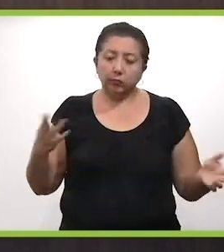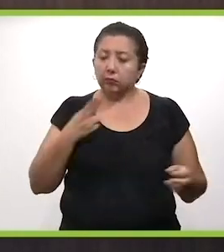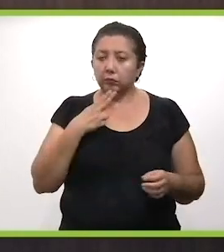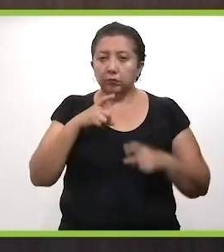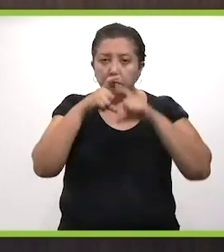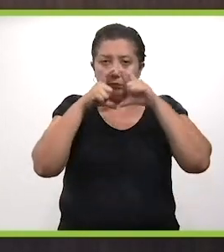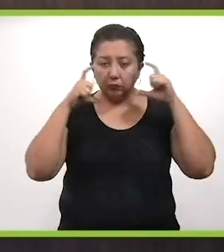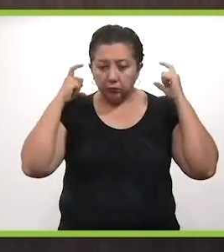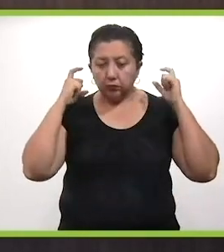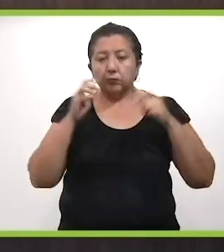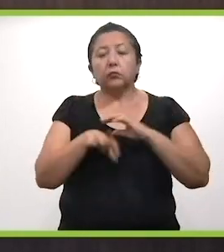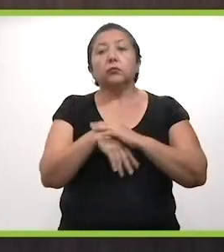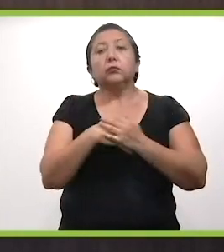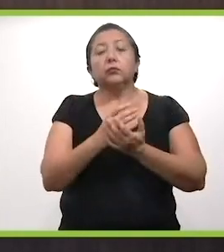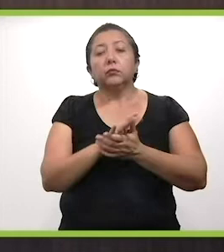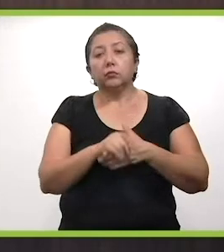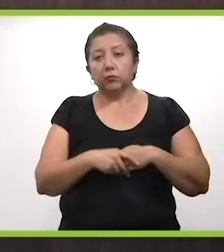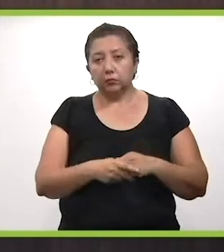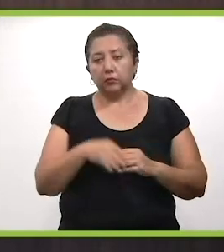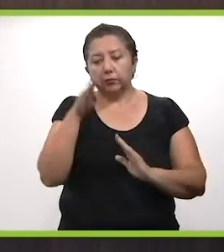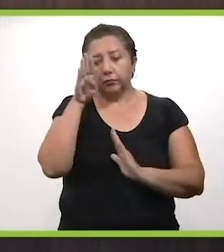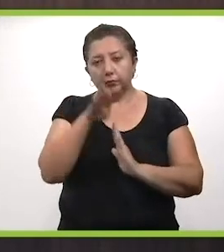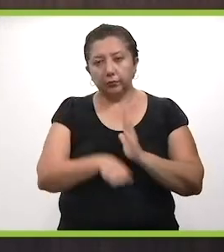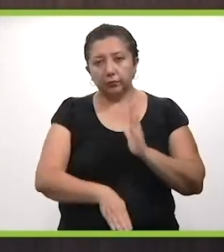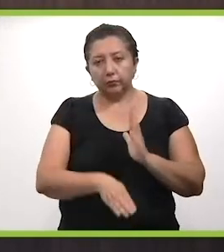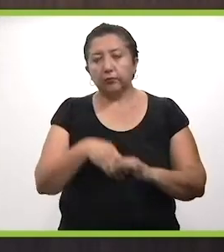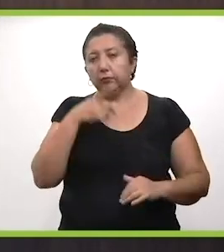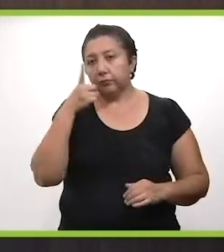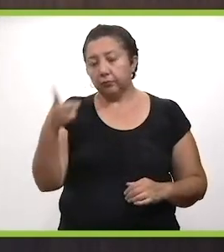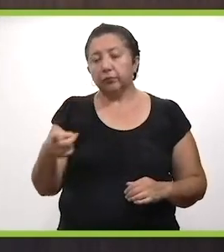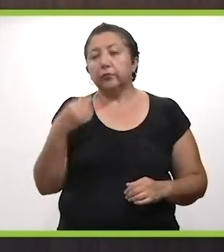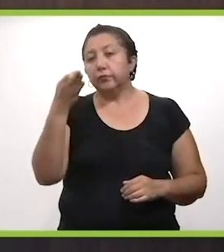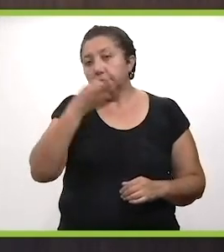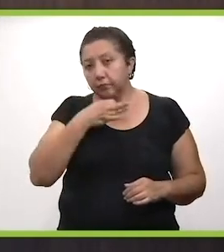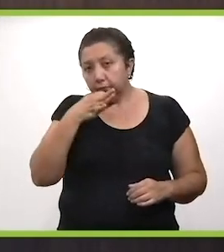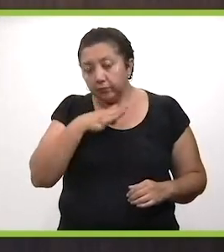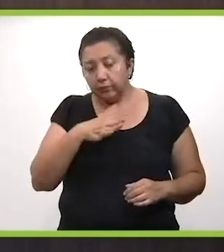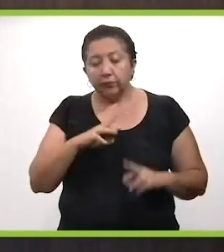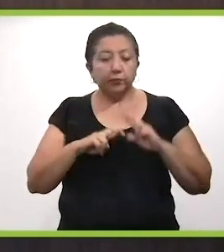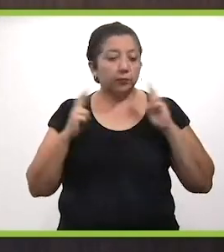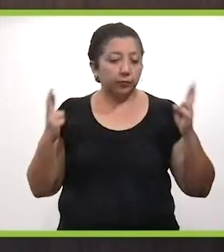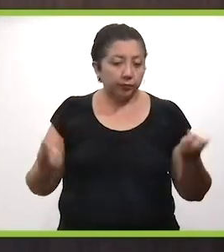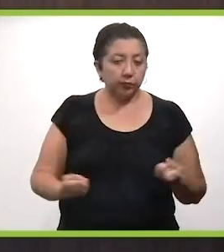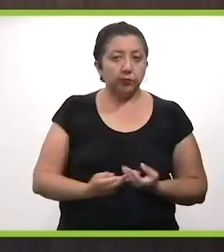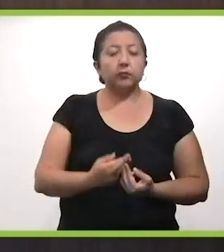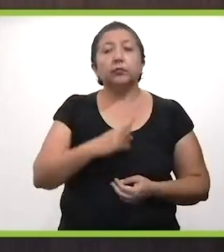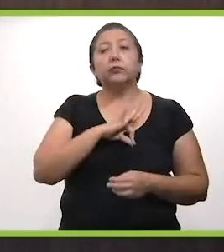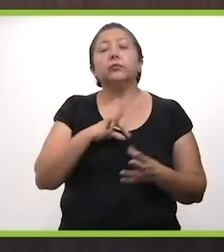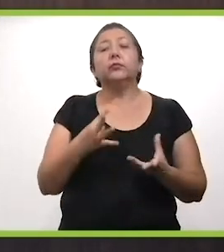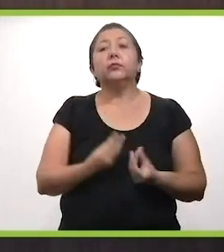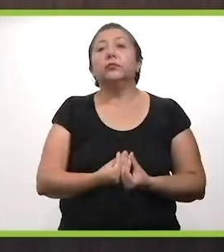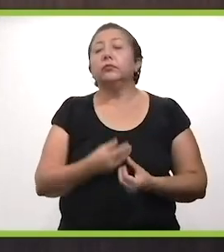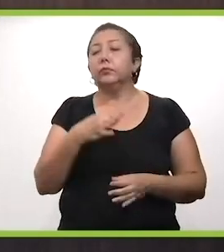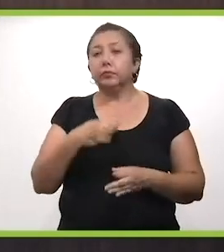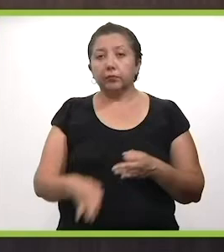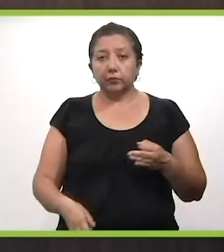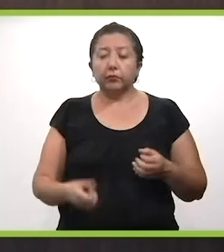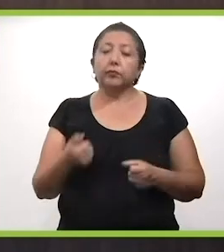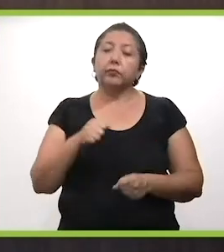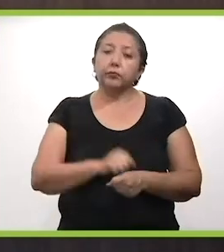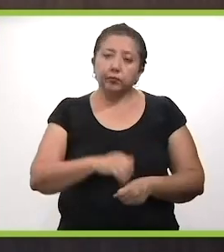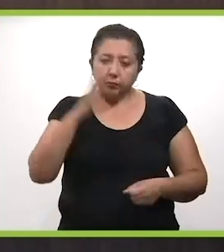las salidas que vayan a hacer utilicen cubrebocas, lavado de manos, para que disminuyamos en la medida posible las fiestas y las reuniones y podamos